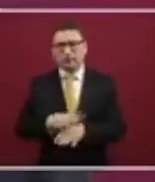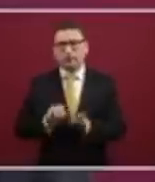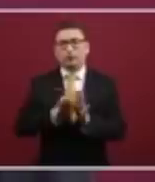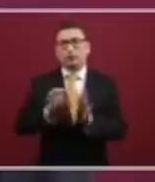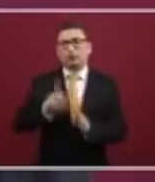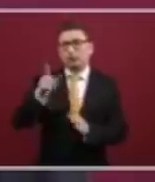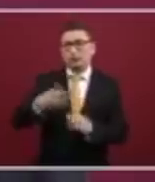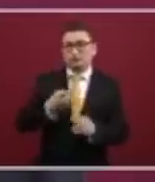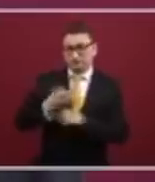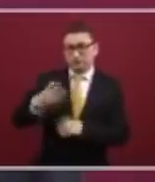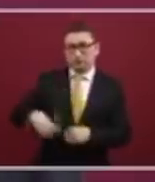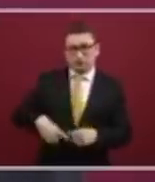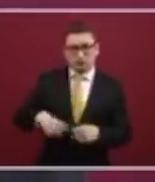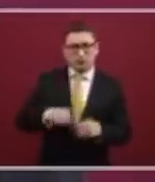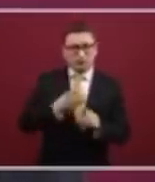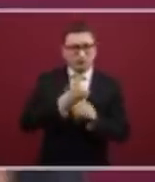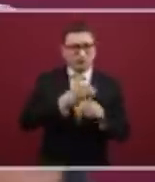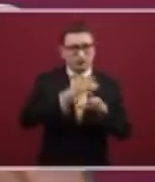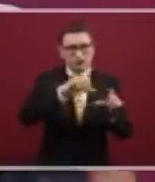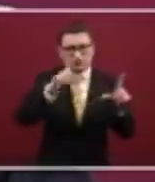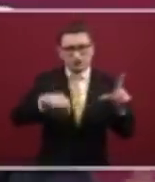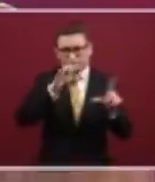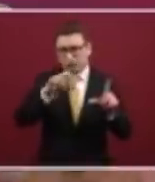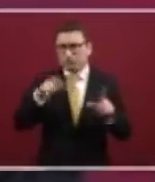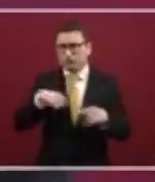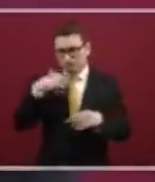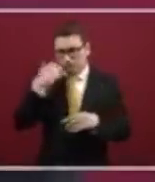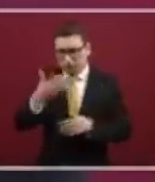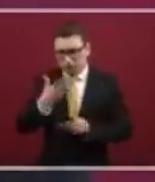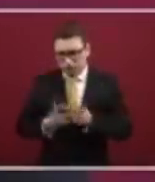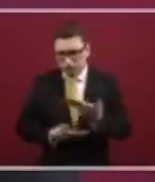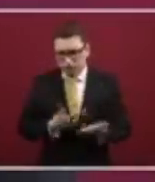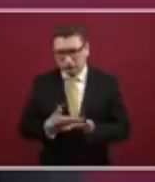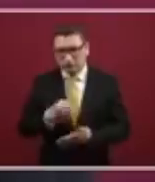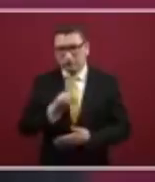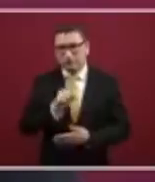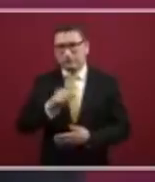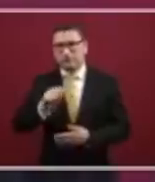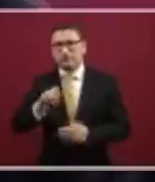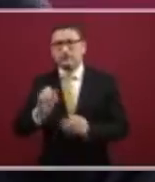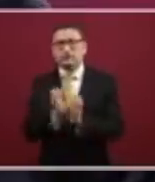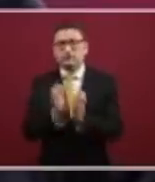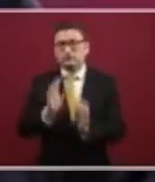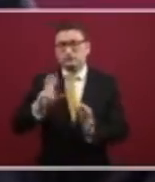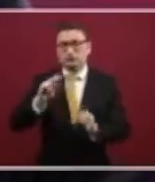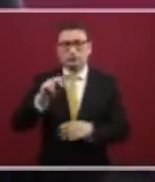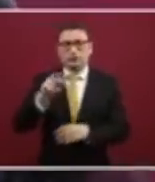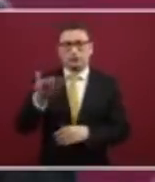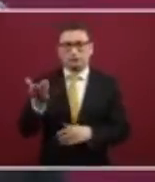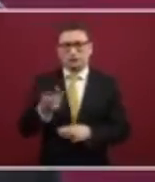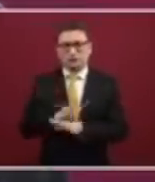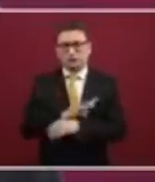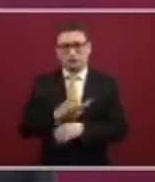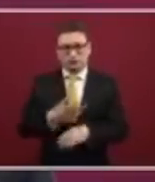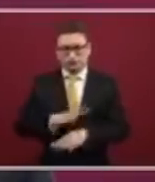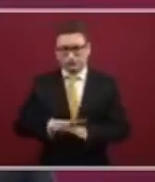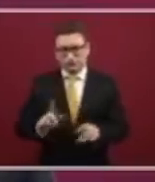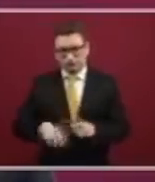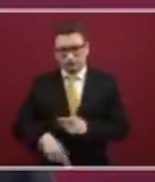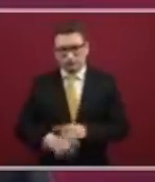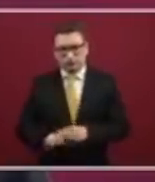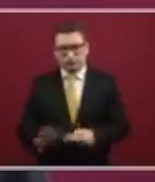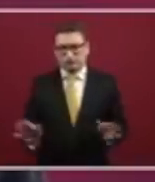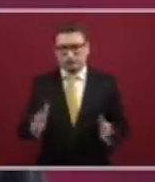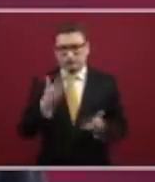servir, yo puedo ser delegado de liste. No, primo hermano, si eso ya… ya